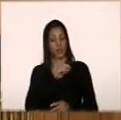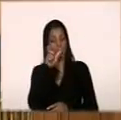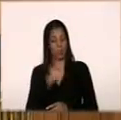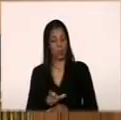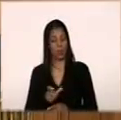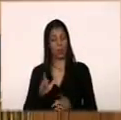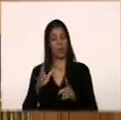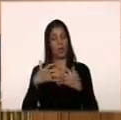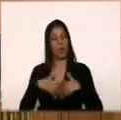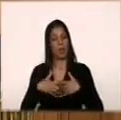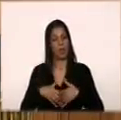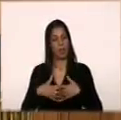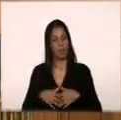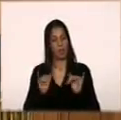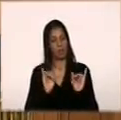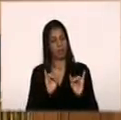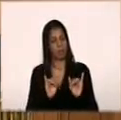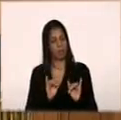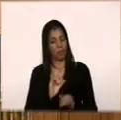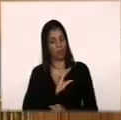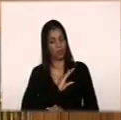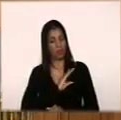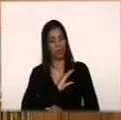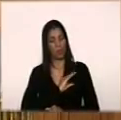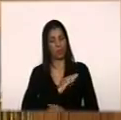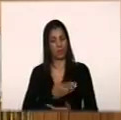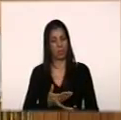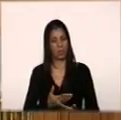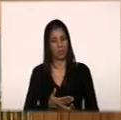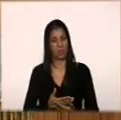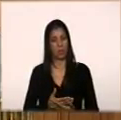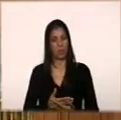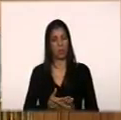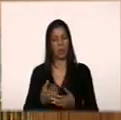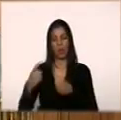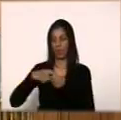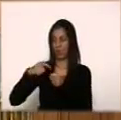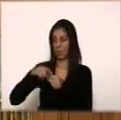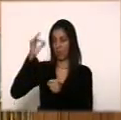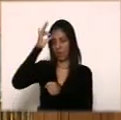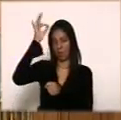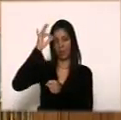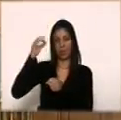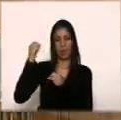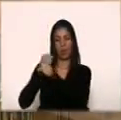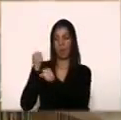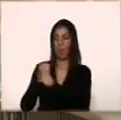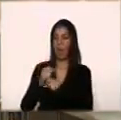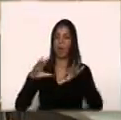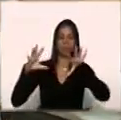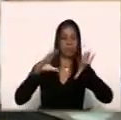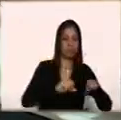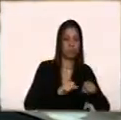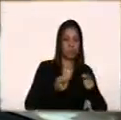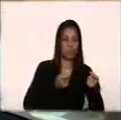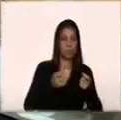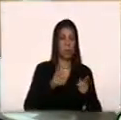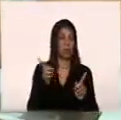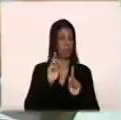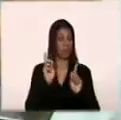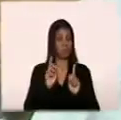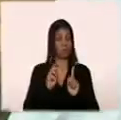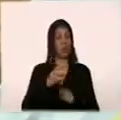ahora, seguirán siendo los mismos dueños de su empresa. Ningún CPT le va a quitar la fábrica a nadie. Y por eso nosotros saludamos